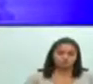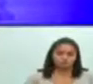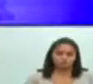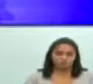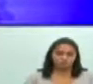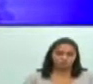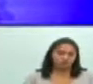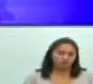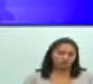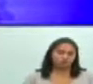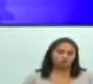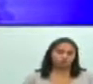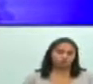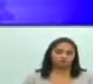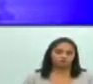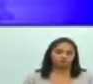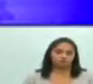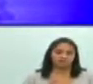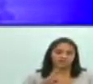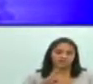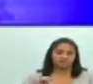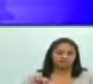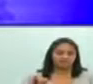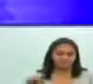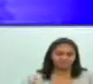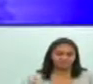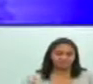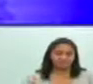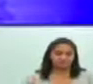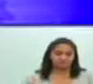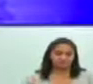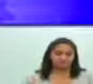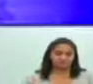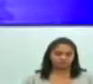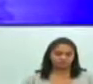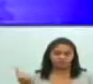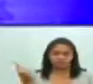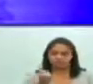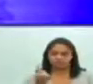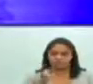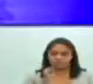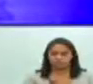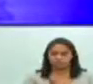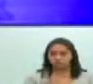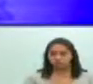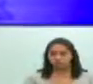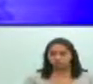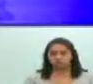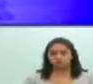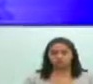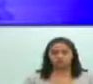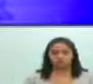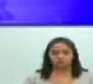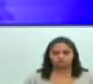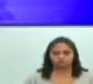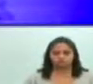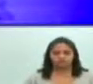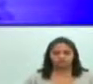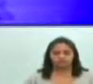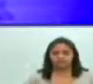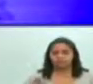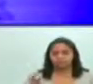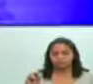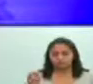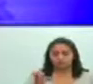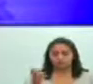con valor de negatividad, me indica que es un solo estudiante, por lo tanto, es un pronombre numeral. Pero cuando